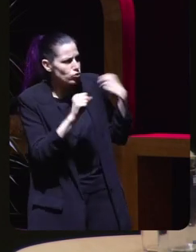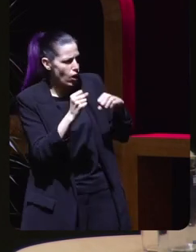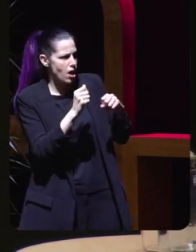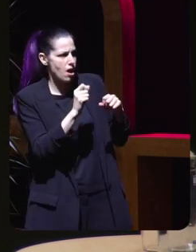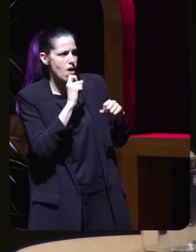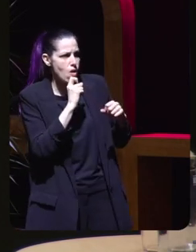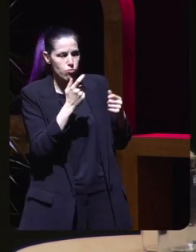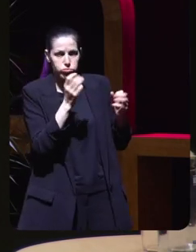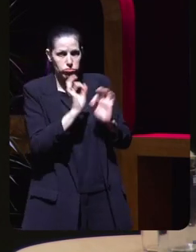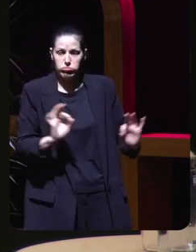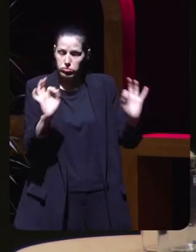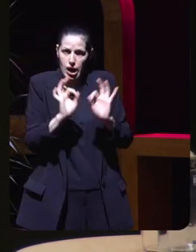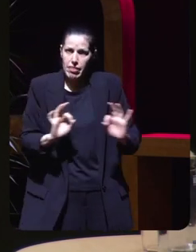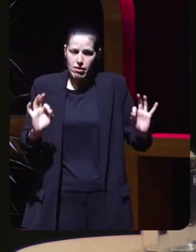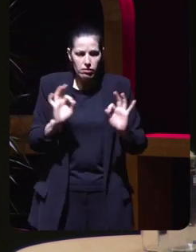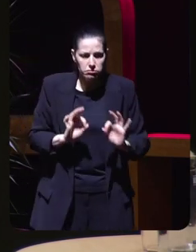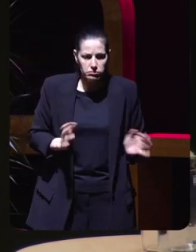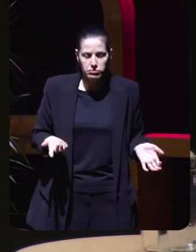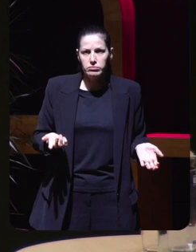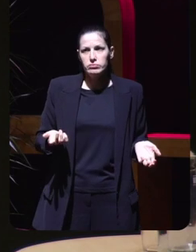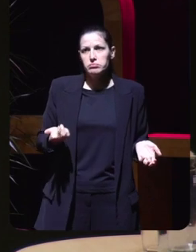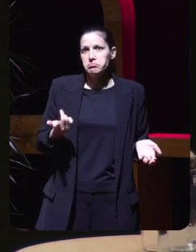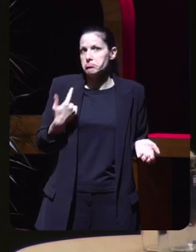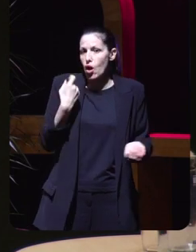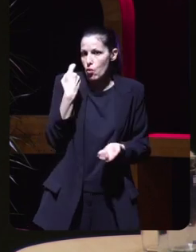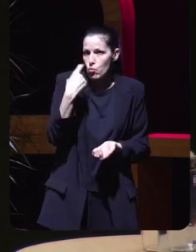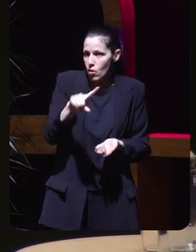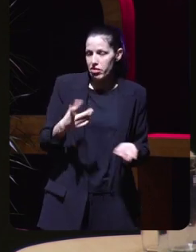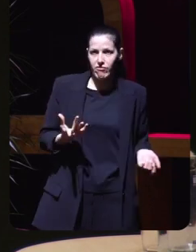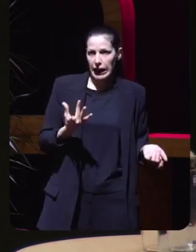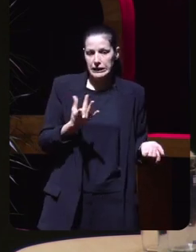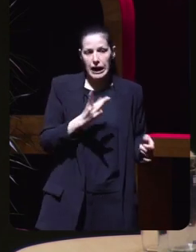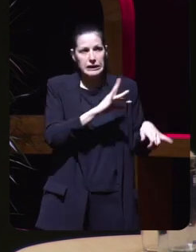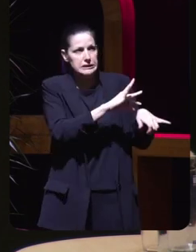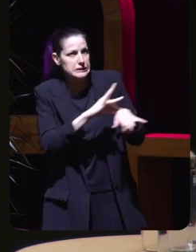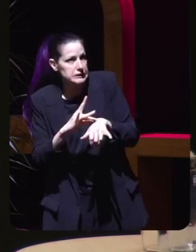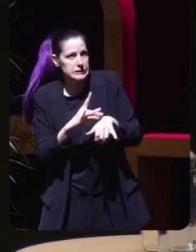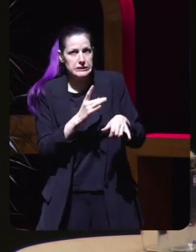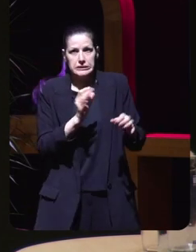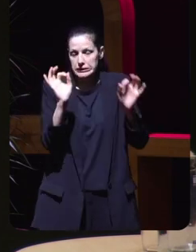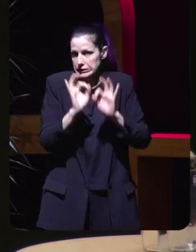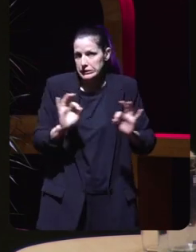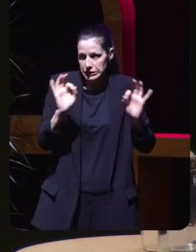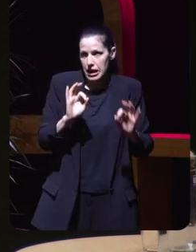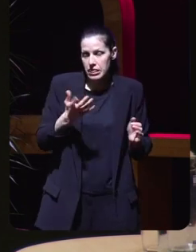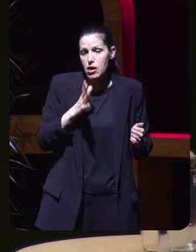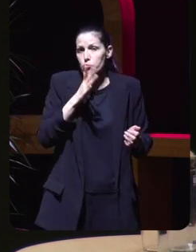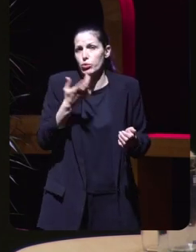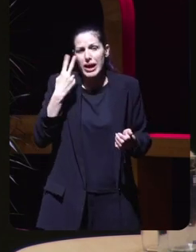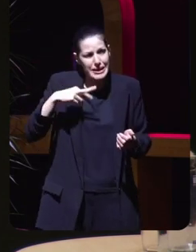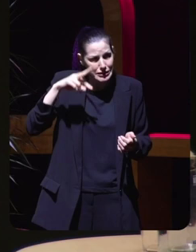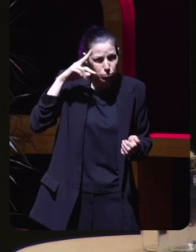no he ido desorganismo de guerra Que obviamente no necesita recibir instrucción si acaso poder a dar el y